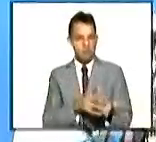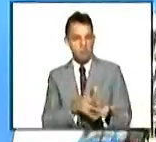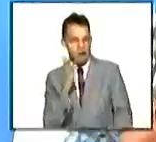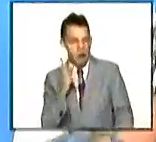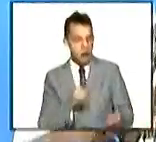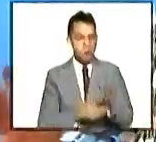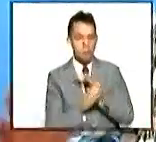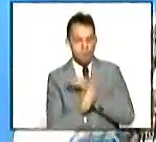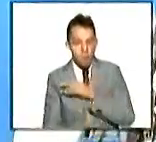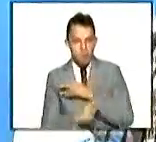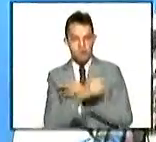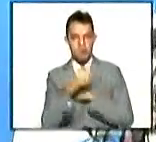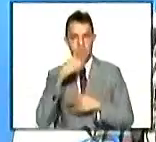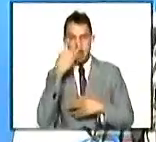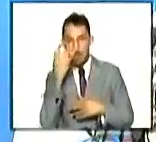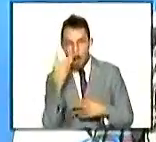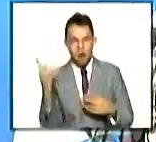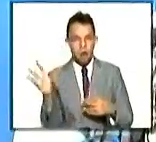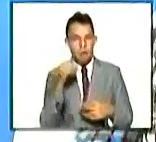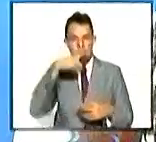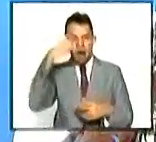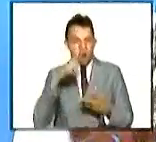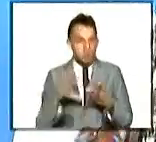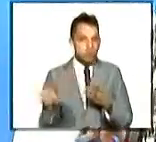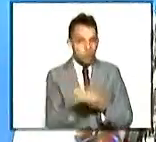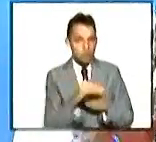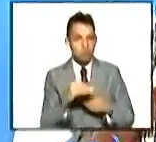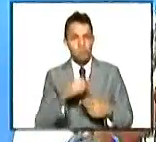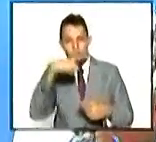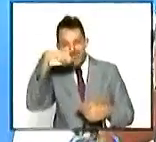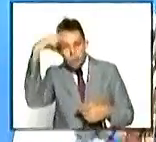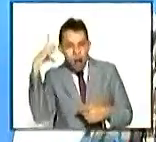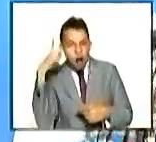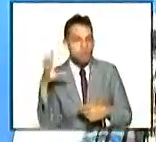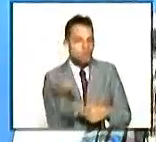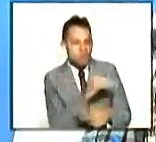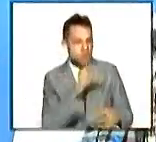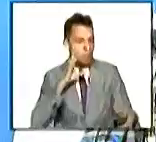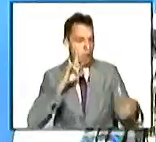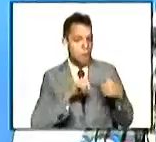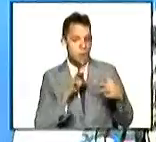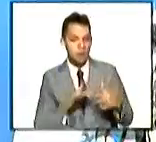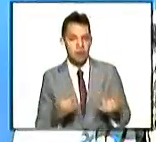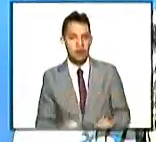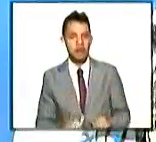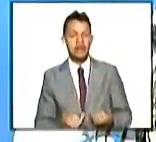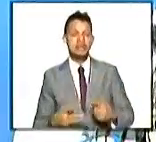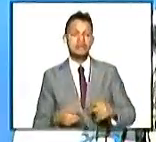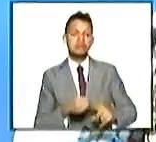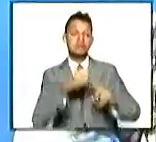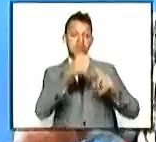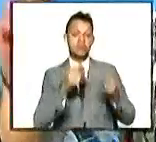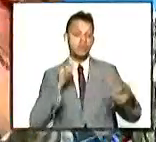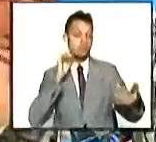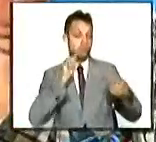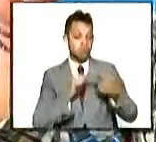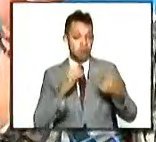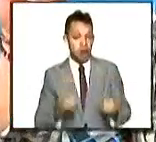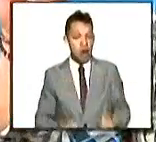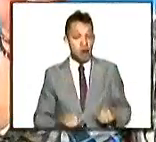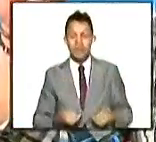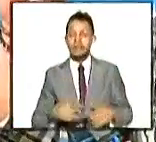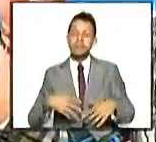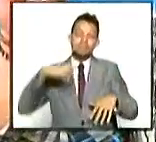gordos, flacos, para todo el mundo. Y lo que más nos convenga a todos es lo que debemos elegir. Ojalá eso que de